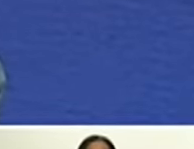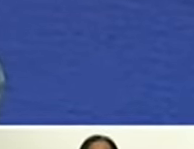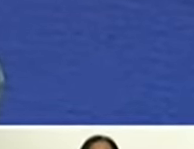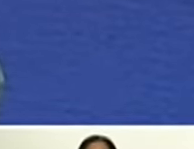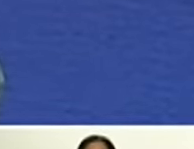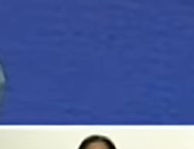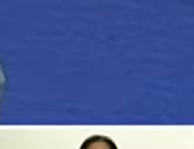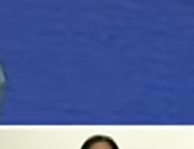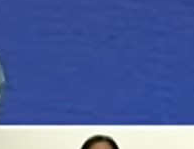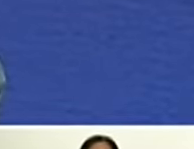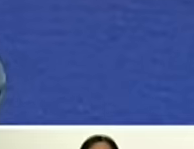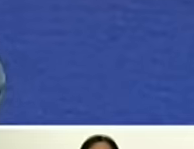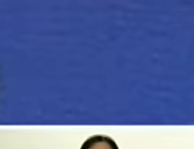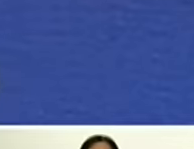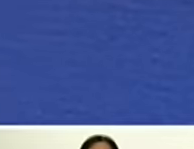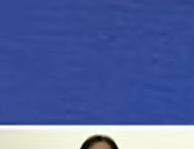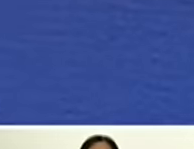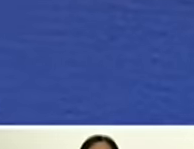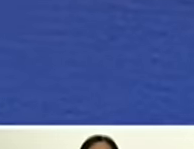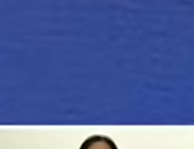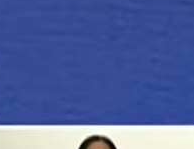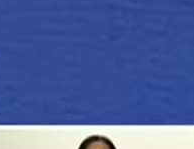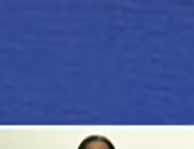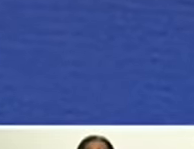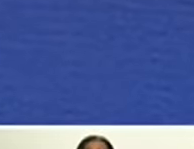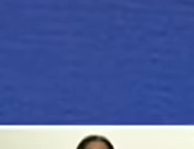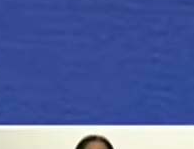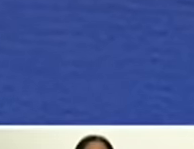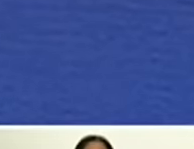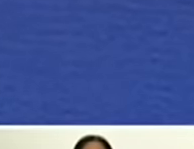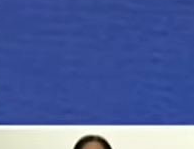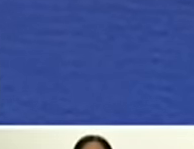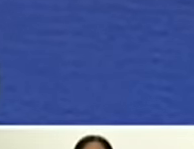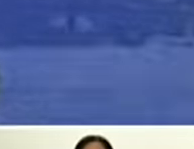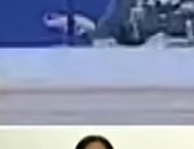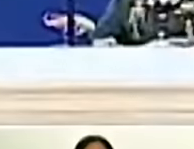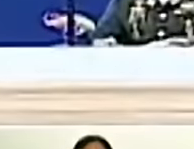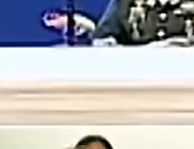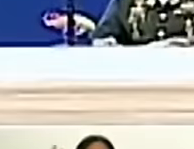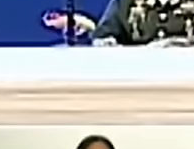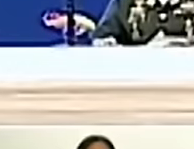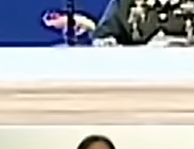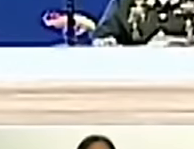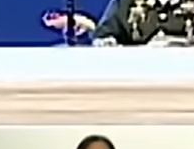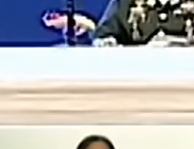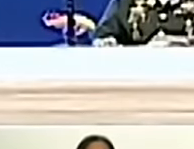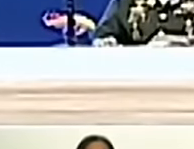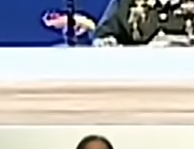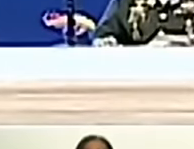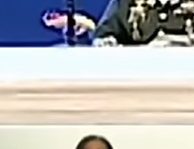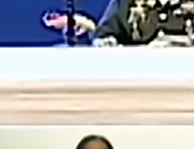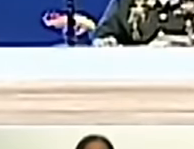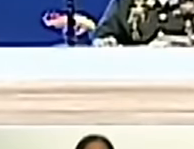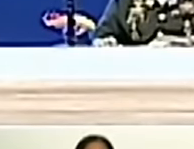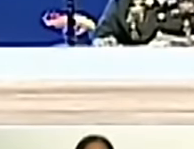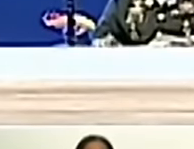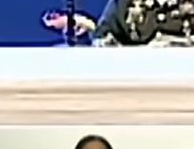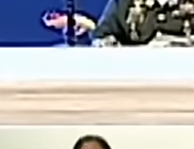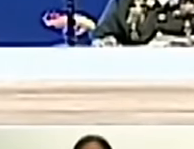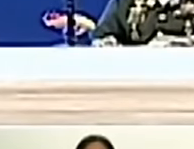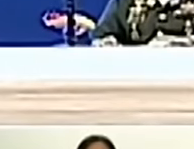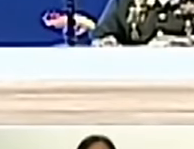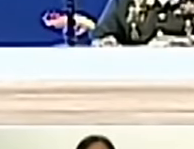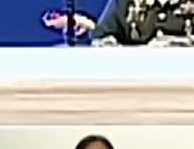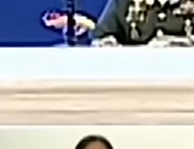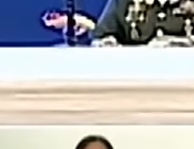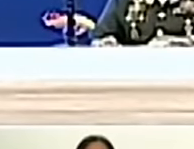Félix Osorio, rector de la Universidad Militar de Venezuela, se encuentra en la capital de Brasil,